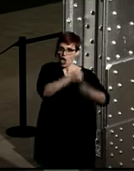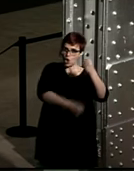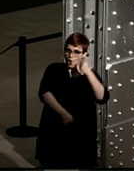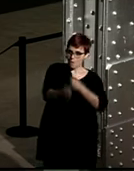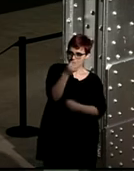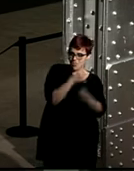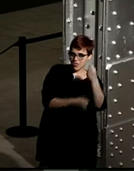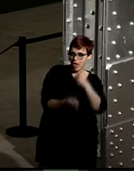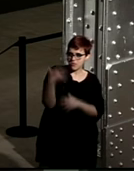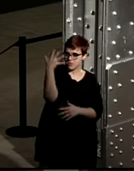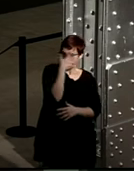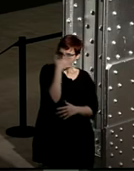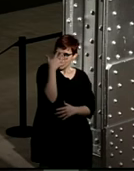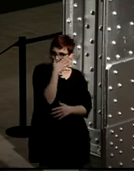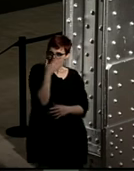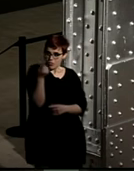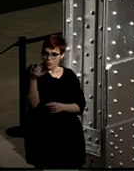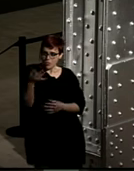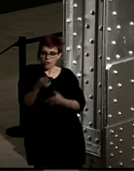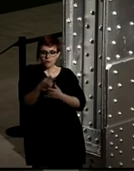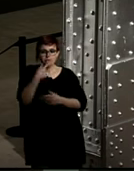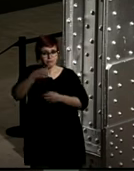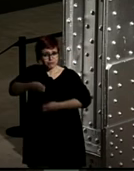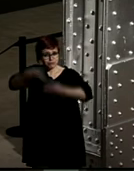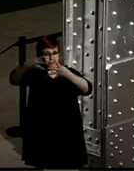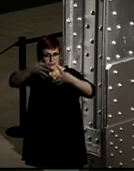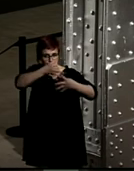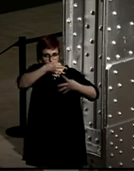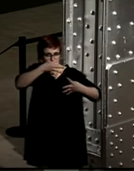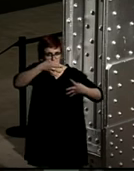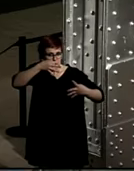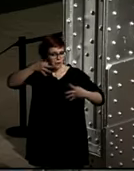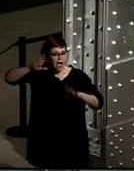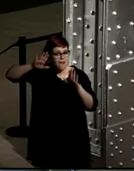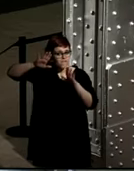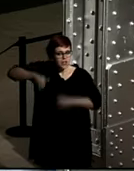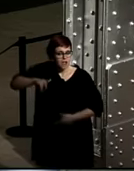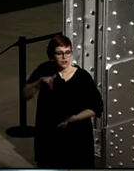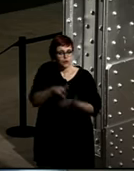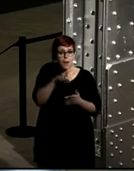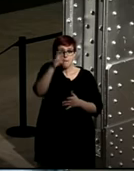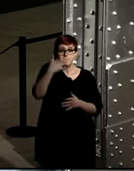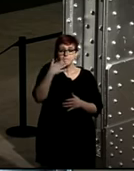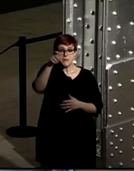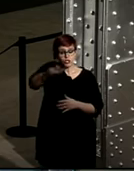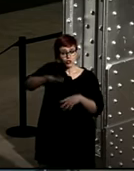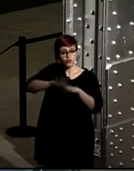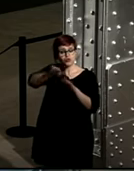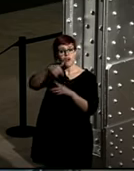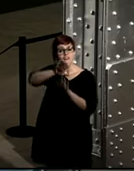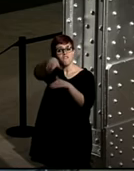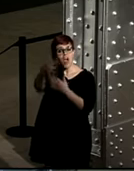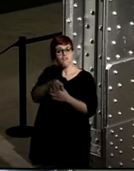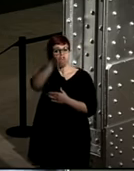especulación inmobiliaria. En todas las ciudades está sucediendo lo mismo. Se descapitaliza el centro y se manda a la gente a la periferia. Porque se